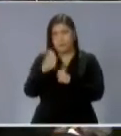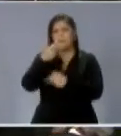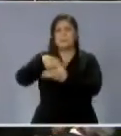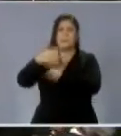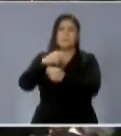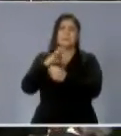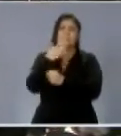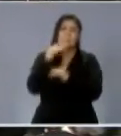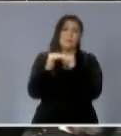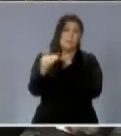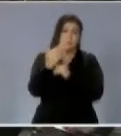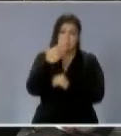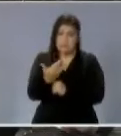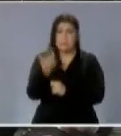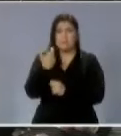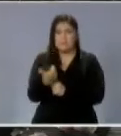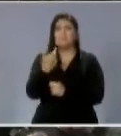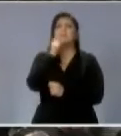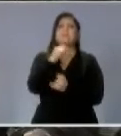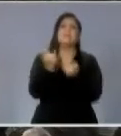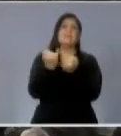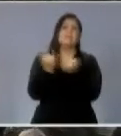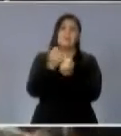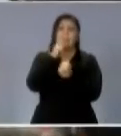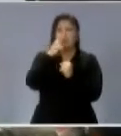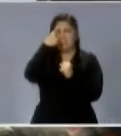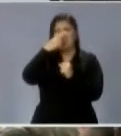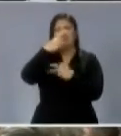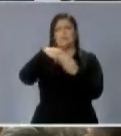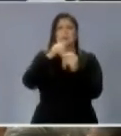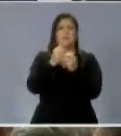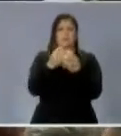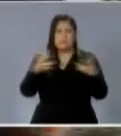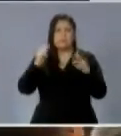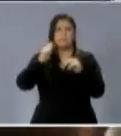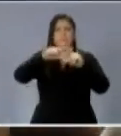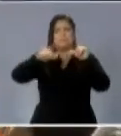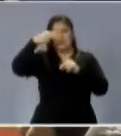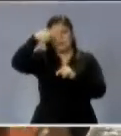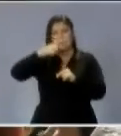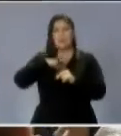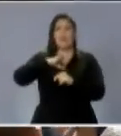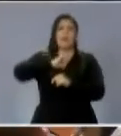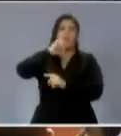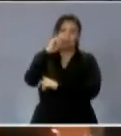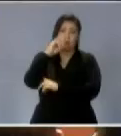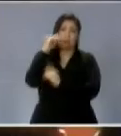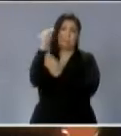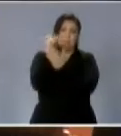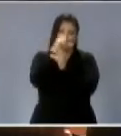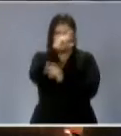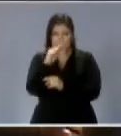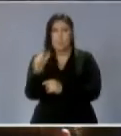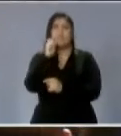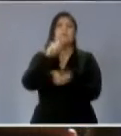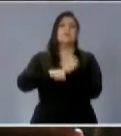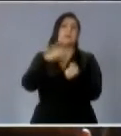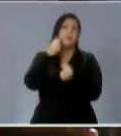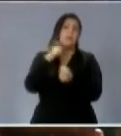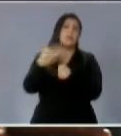Armadas, compuestas por mexicanos que dan la vida por otros mexicanos, y fue a más. Les manifestó su agradecimiento